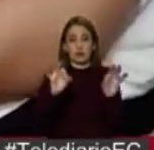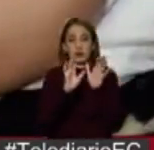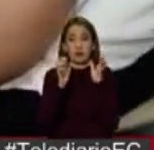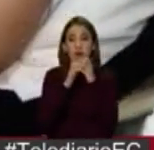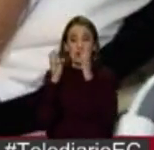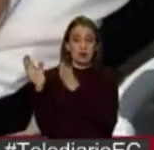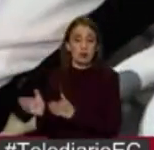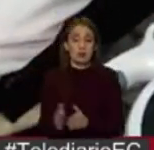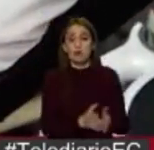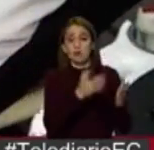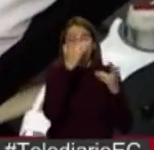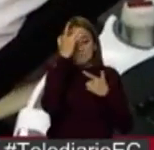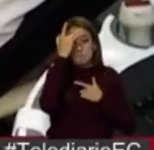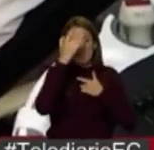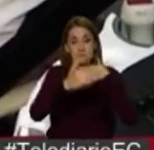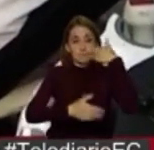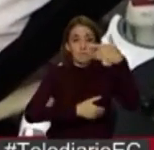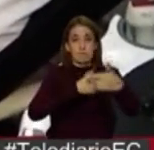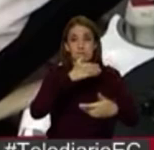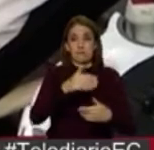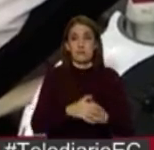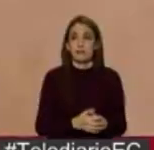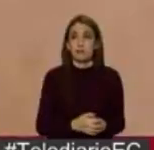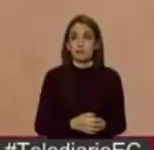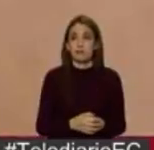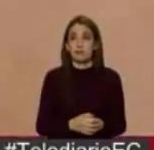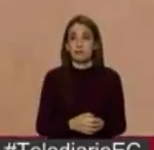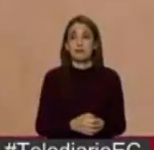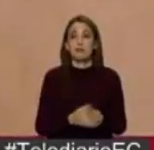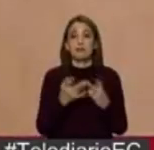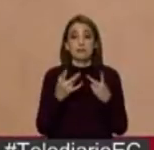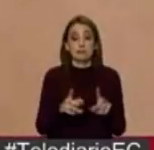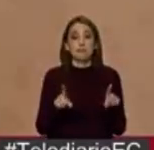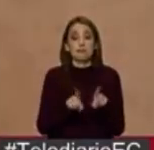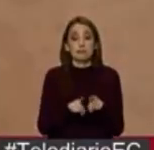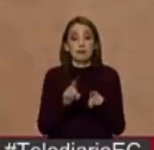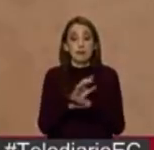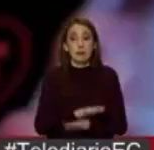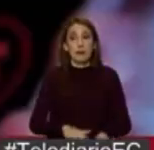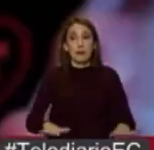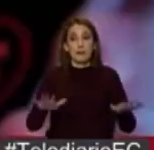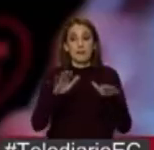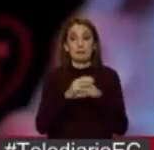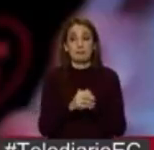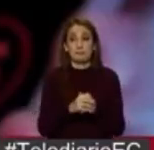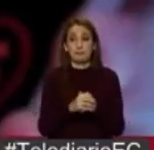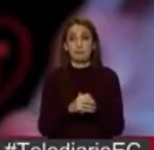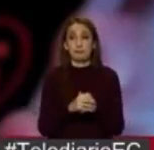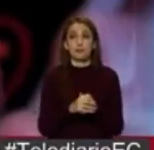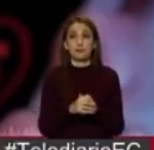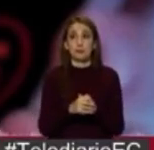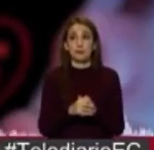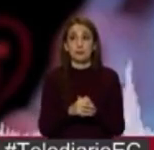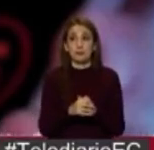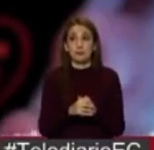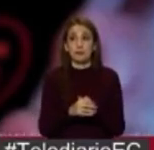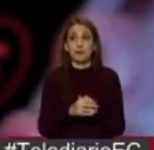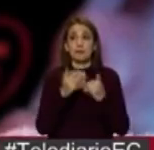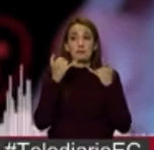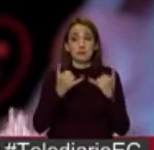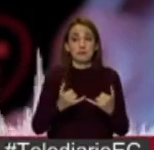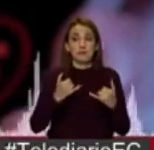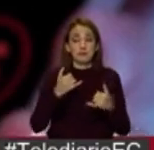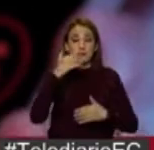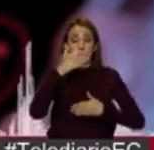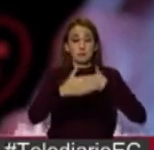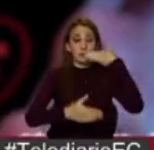padece enfermedades como insuficiencia cardíaca. Así lo indica el doctor Gregory Celis. El riesgo de estas personas ante